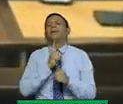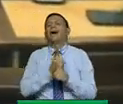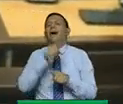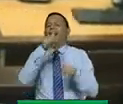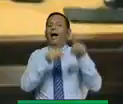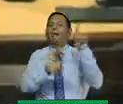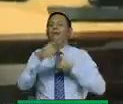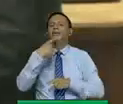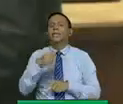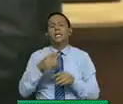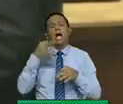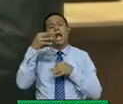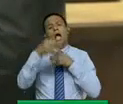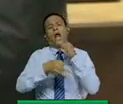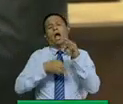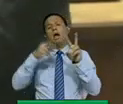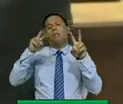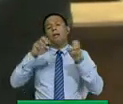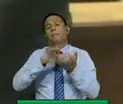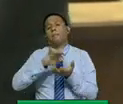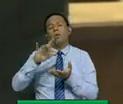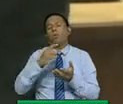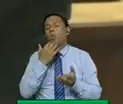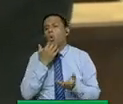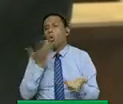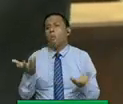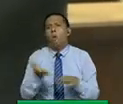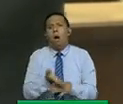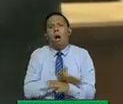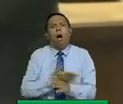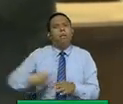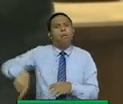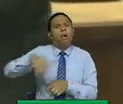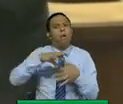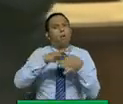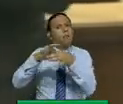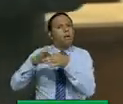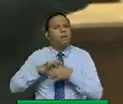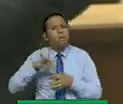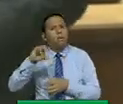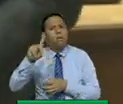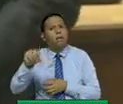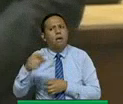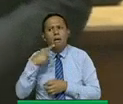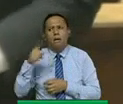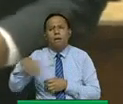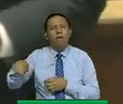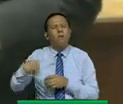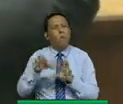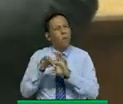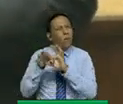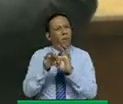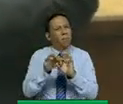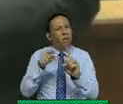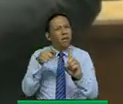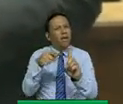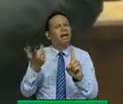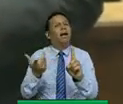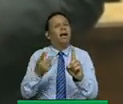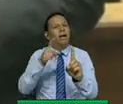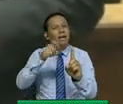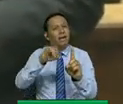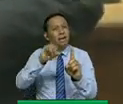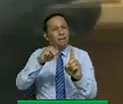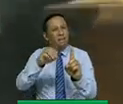espiritualidad. Cuando los propios compañeros de Izquierda Democrática sacaron a su compañera, la señorita Jiménez, Bella